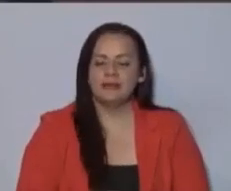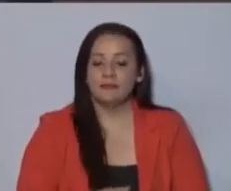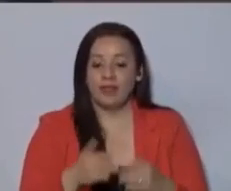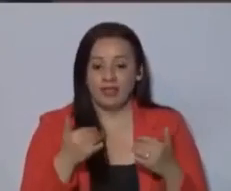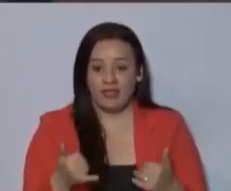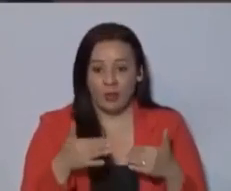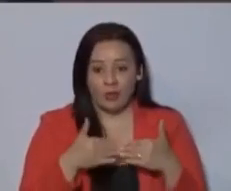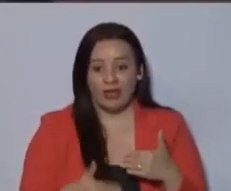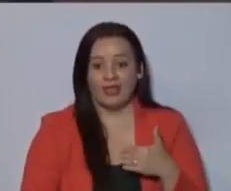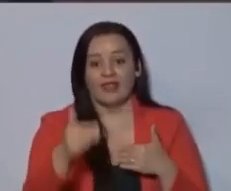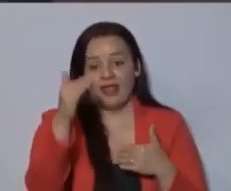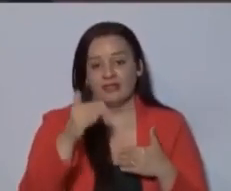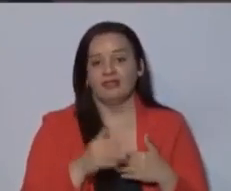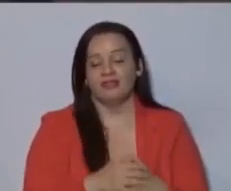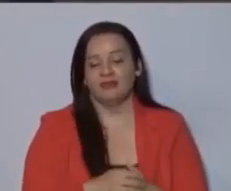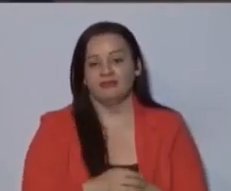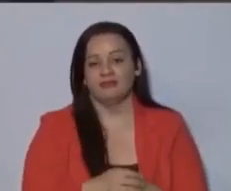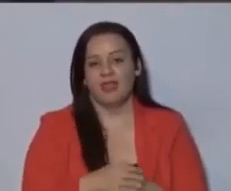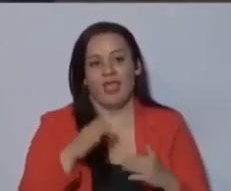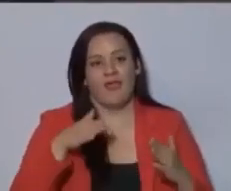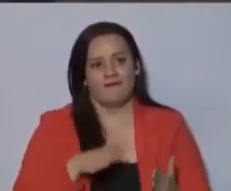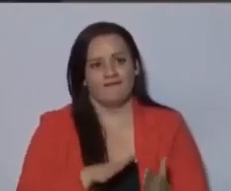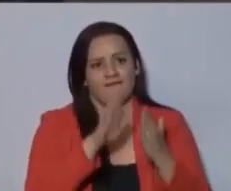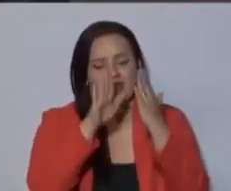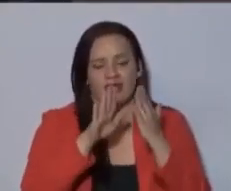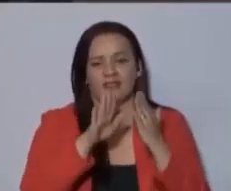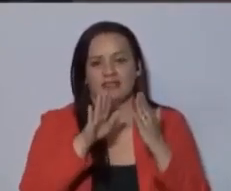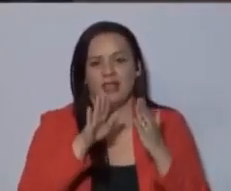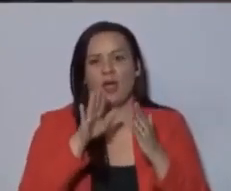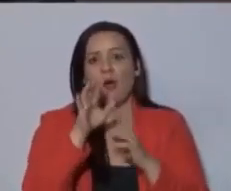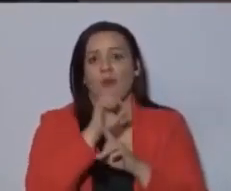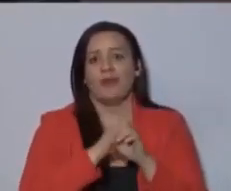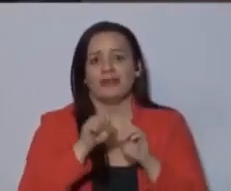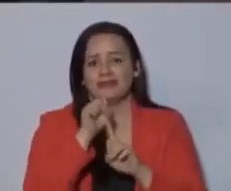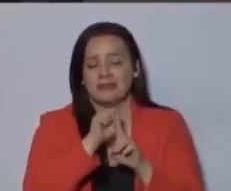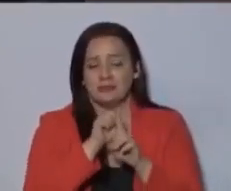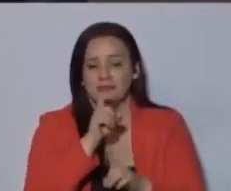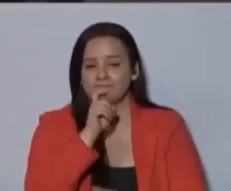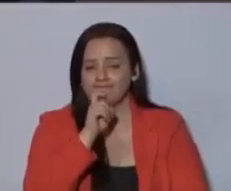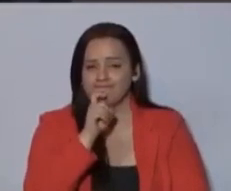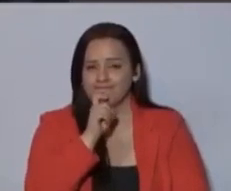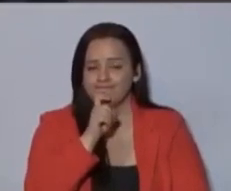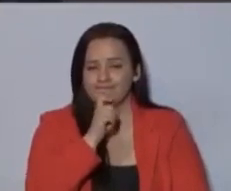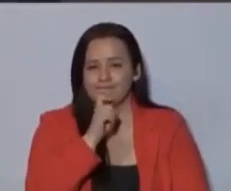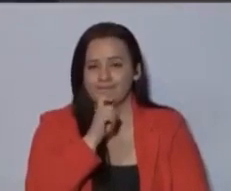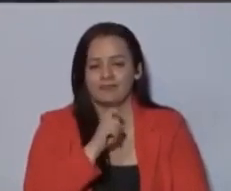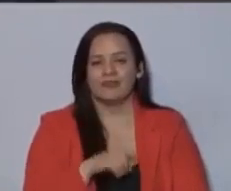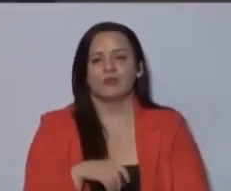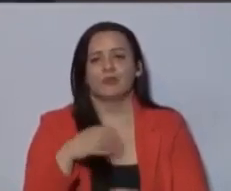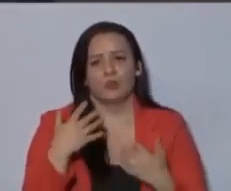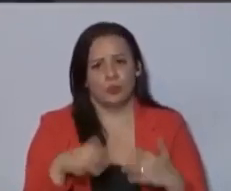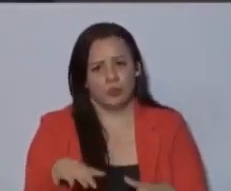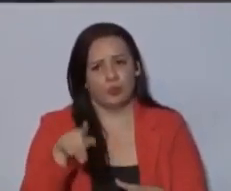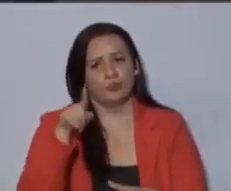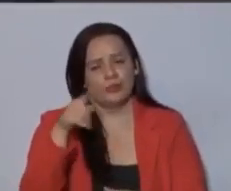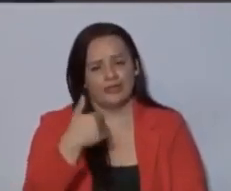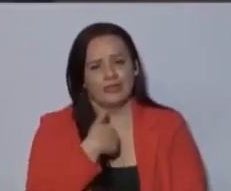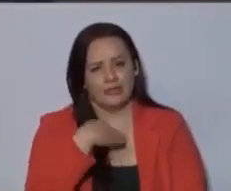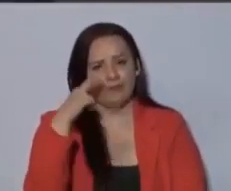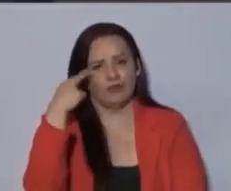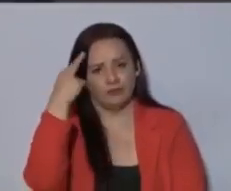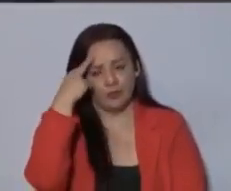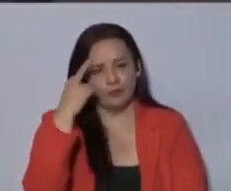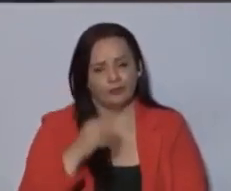ahora en adelante estaremos frente a un dilema, no una paradoja, un dilema. Tiene usted toda la razón.